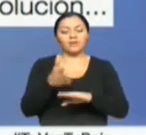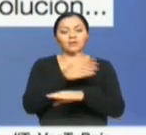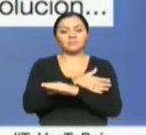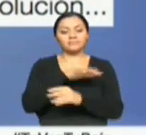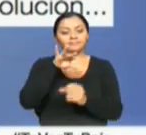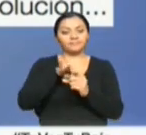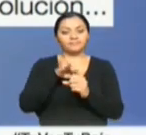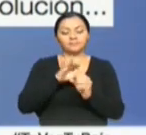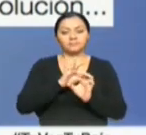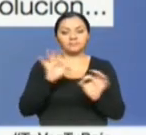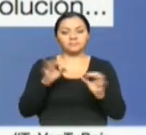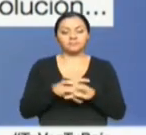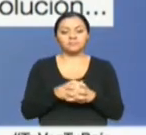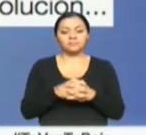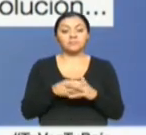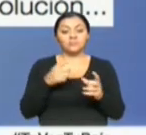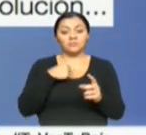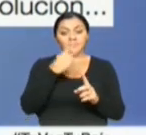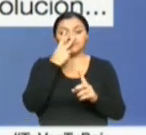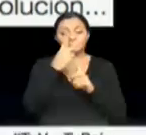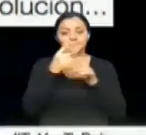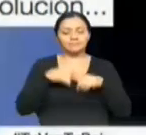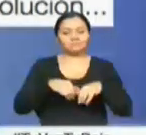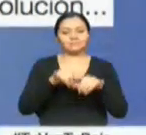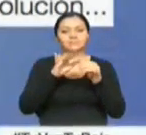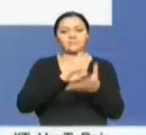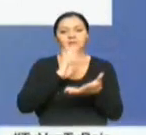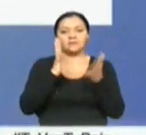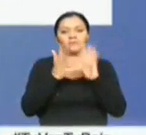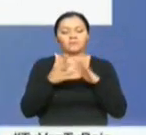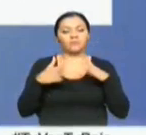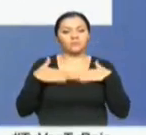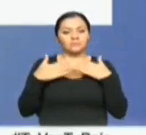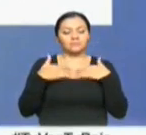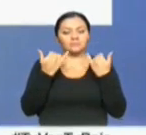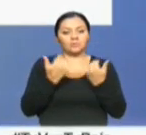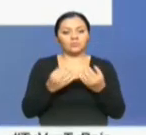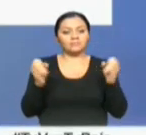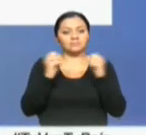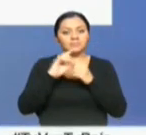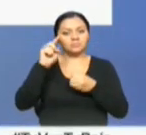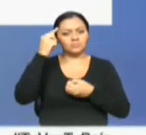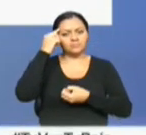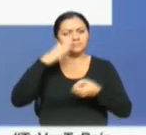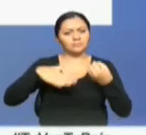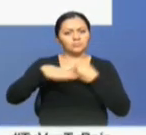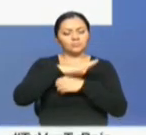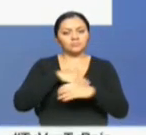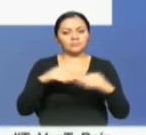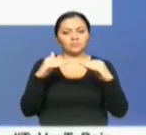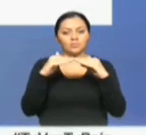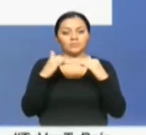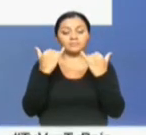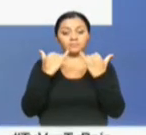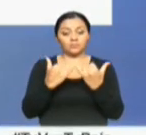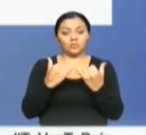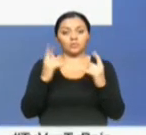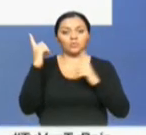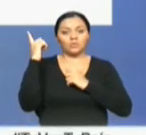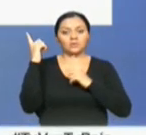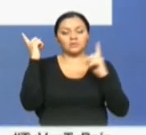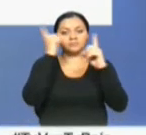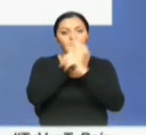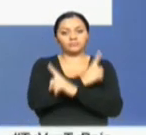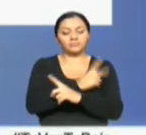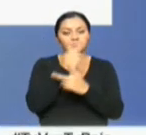en las urnas. Nosotros a continuar con la revolución de la alegría y a gobernar para todos. Hoy el cambio de guardia fue una